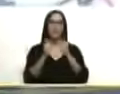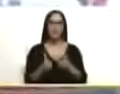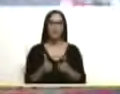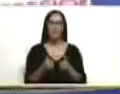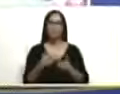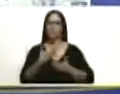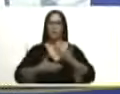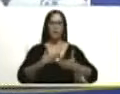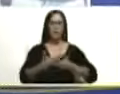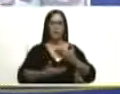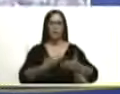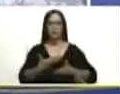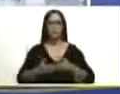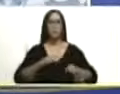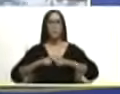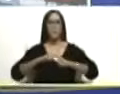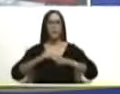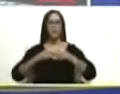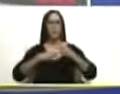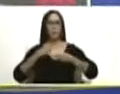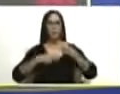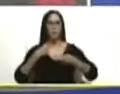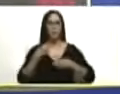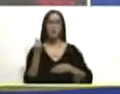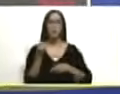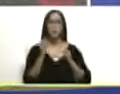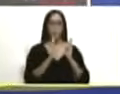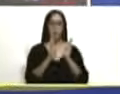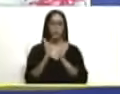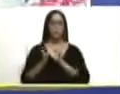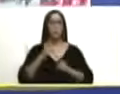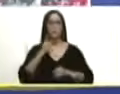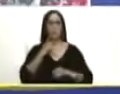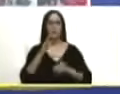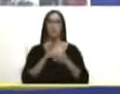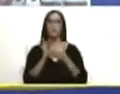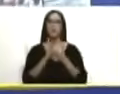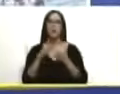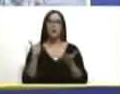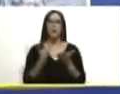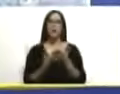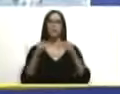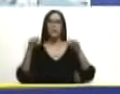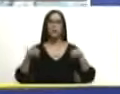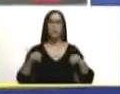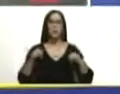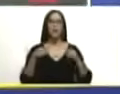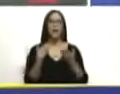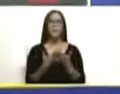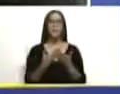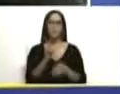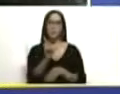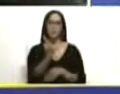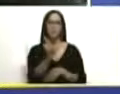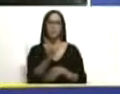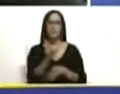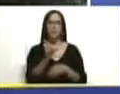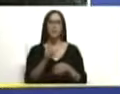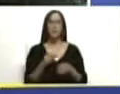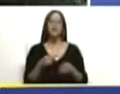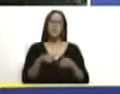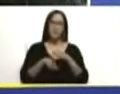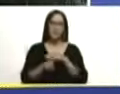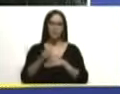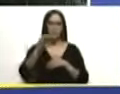génesis del movimiento revolucionario y cómo la organización política ha funcionado hasta llegar ahora al Partido Socialista Unido, pasando